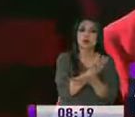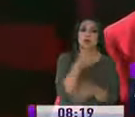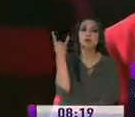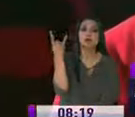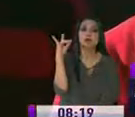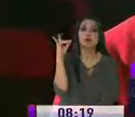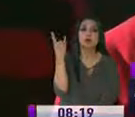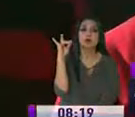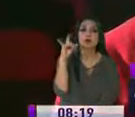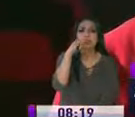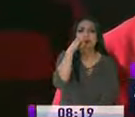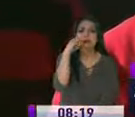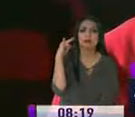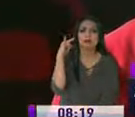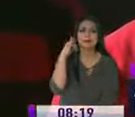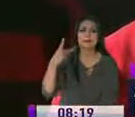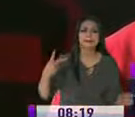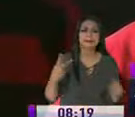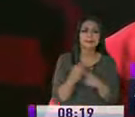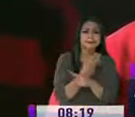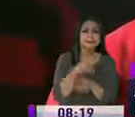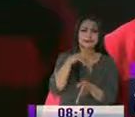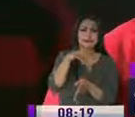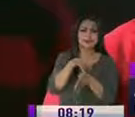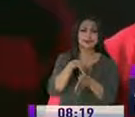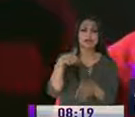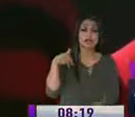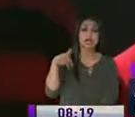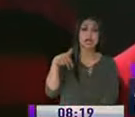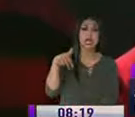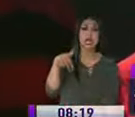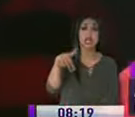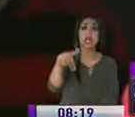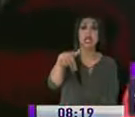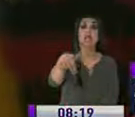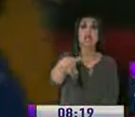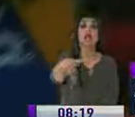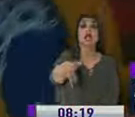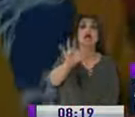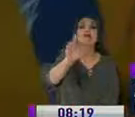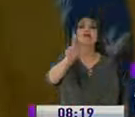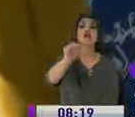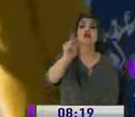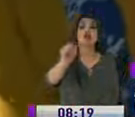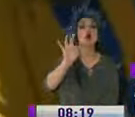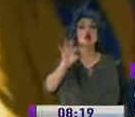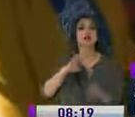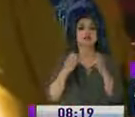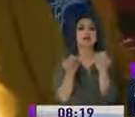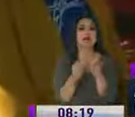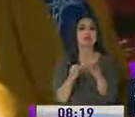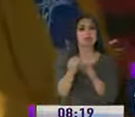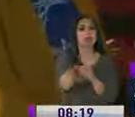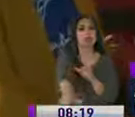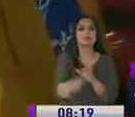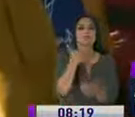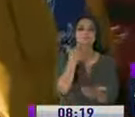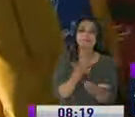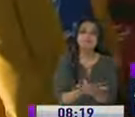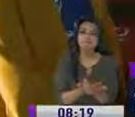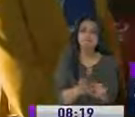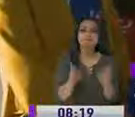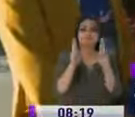los niños es un riesgo que ahora van a coger en el Florón y la parada del estadio. Yo le agradezco muchísimo y espero